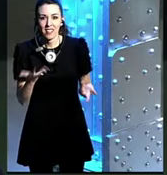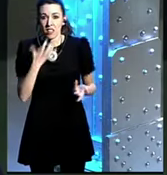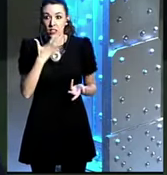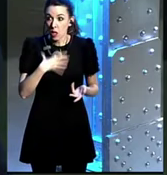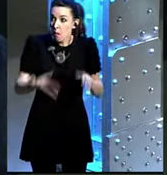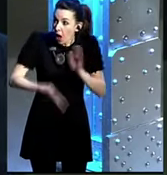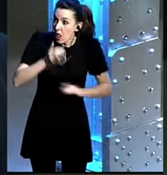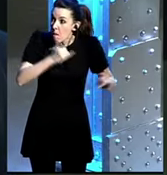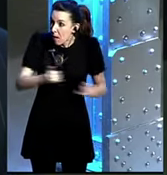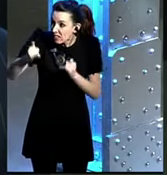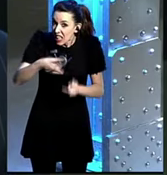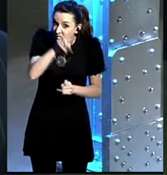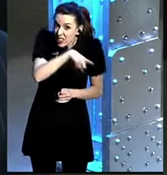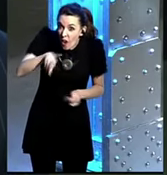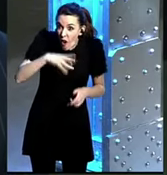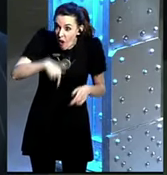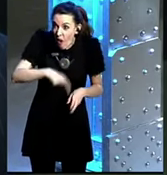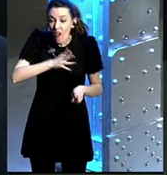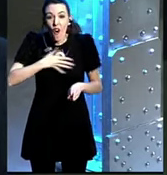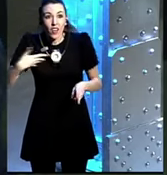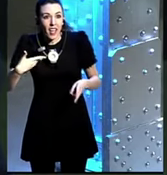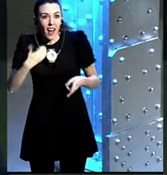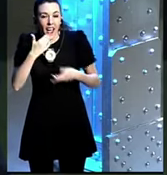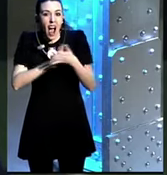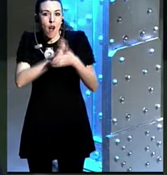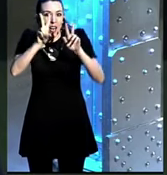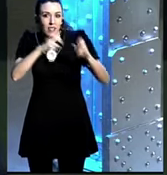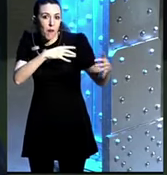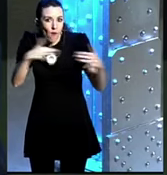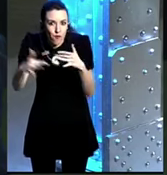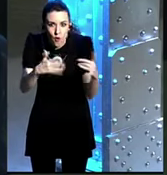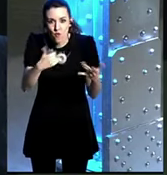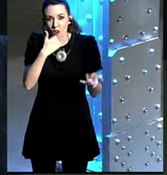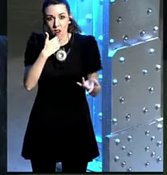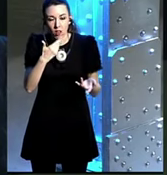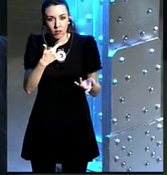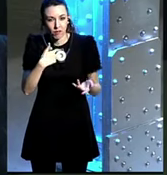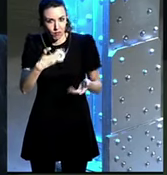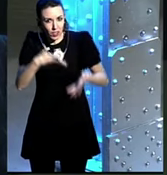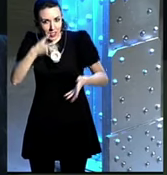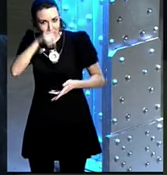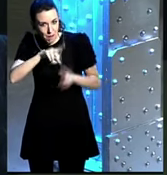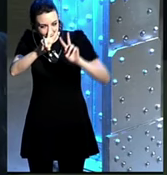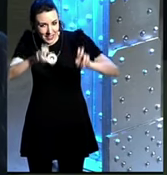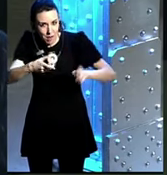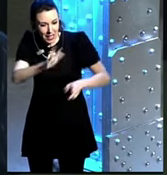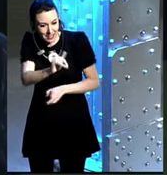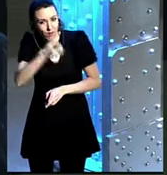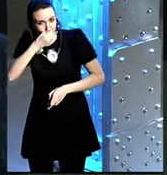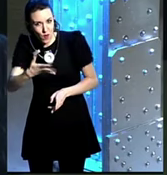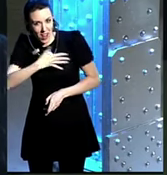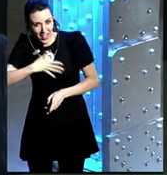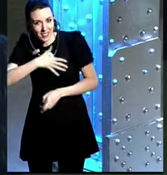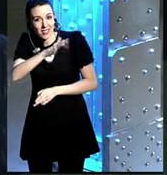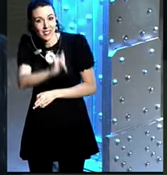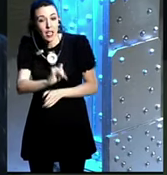van a poder ir a patinar hoy o si van a poder ir a jugar al fútbol. Y estoy encantado también de hablar de esos temas, por supuesto,